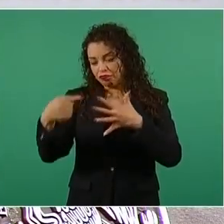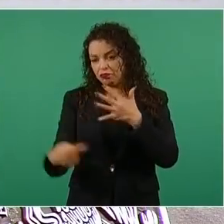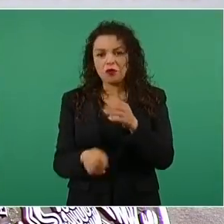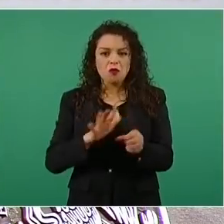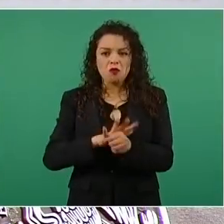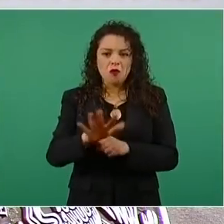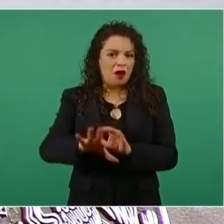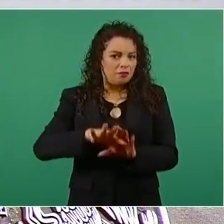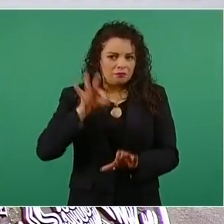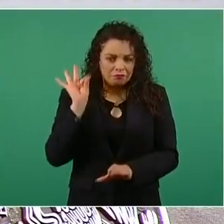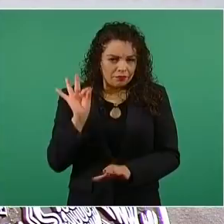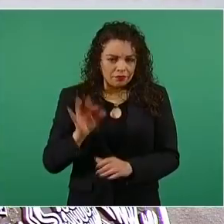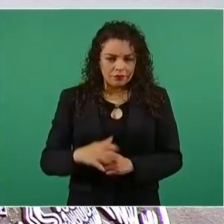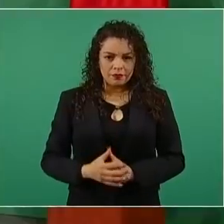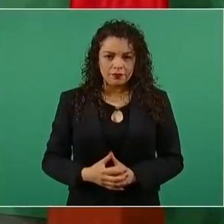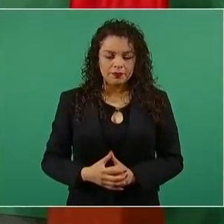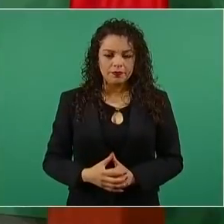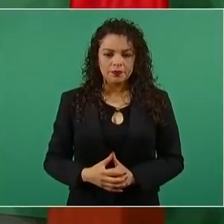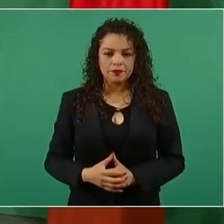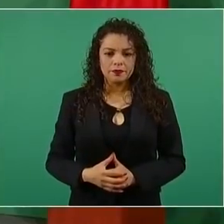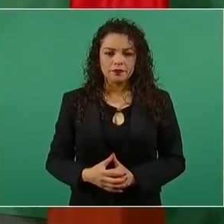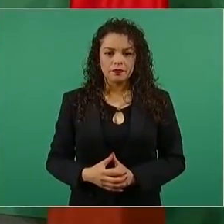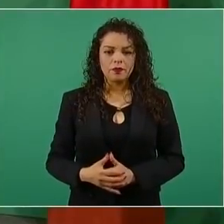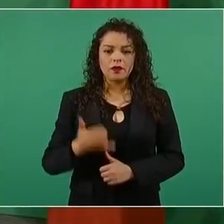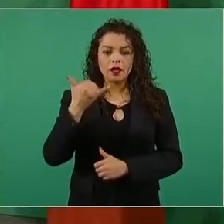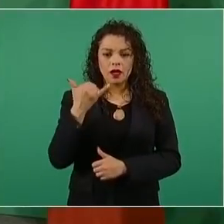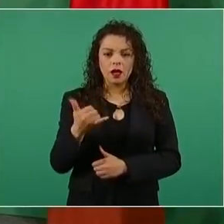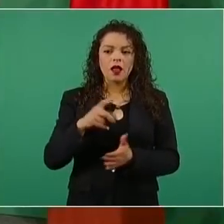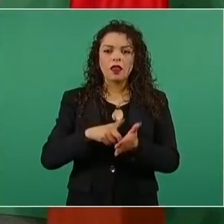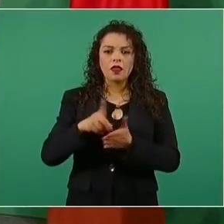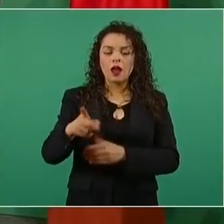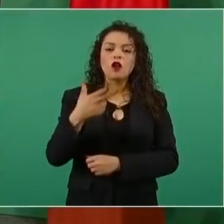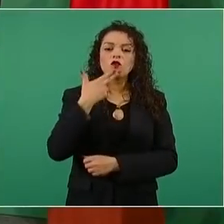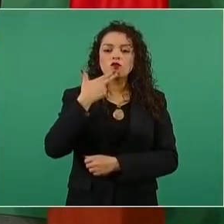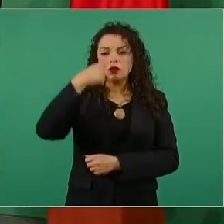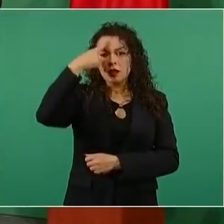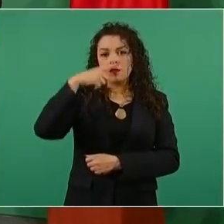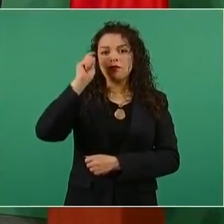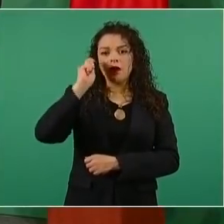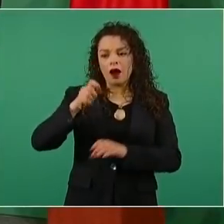inmuebles y el derecho de uso del parque.